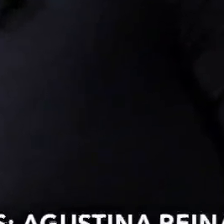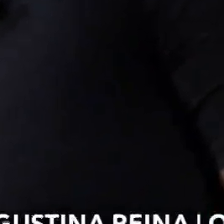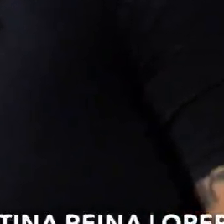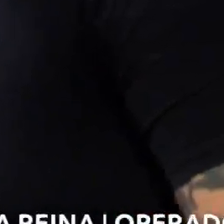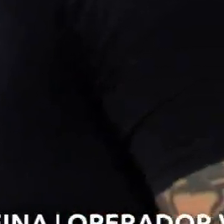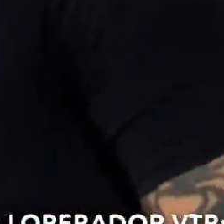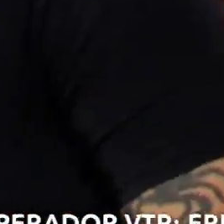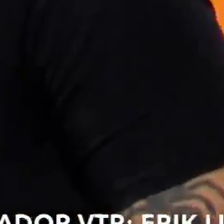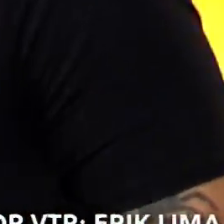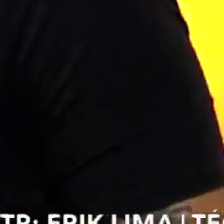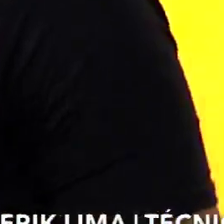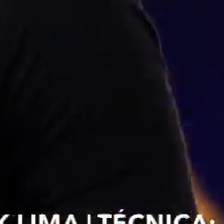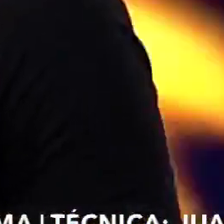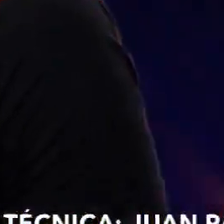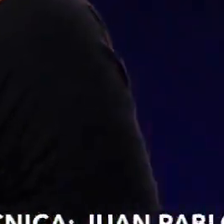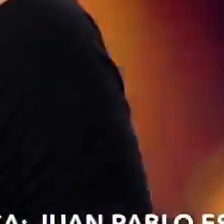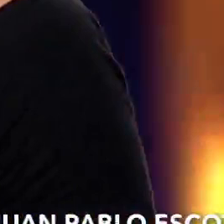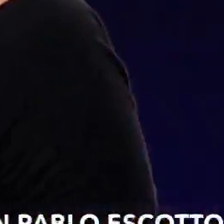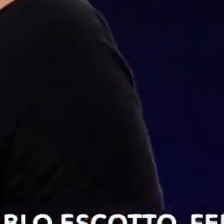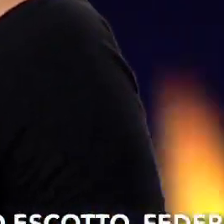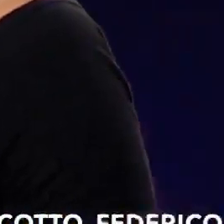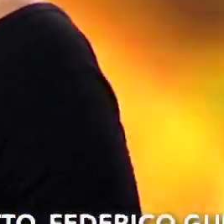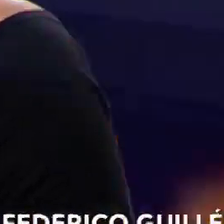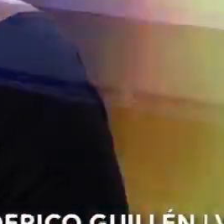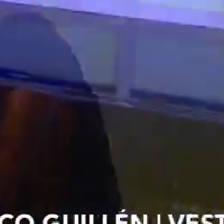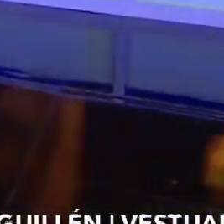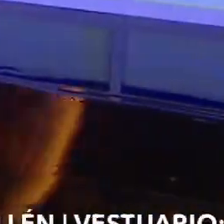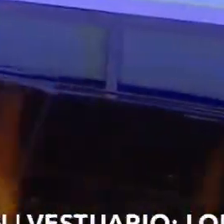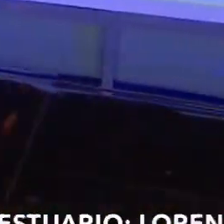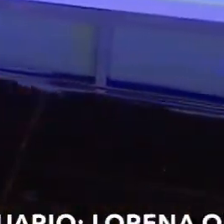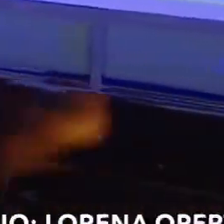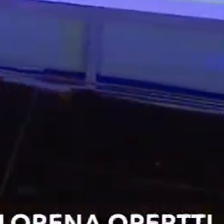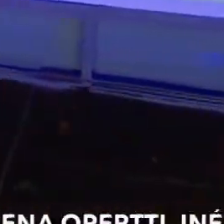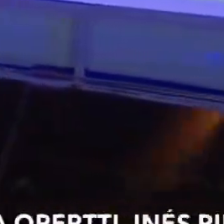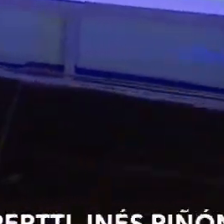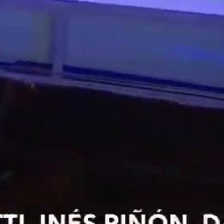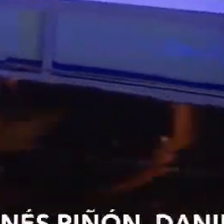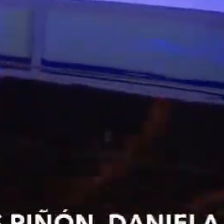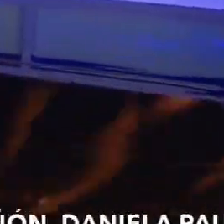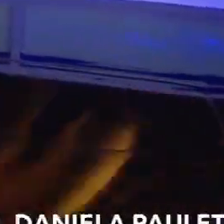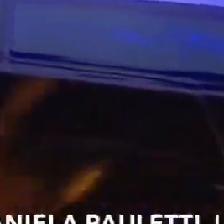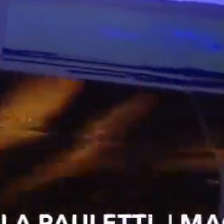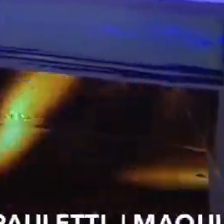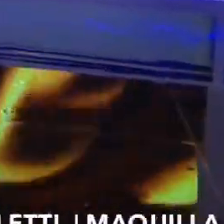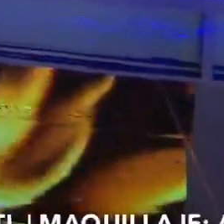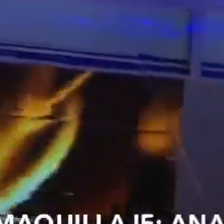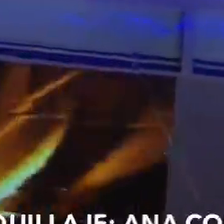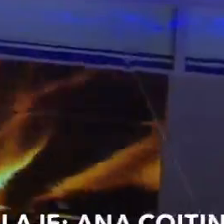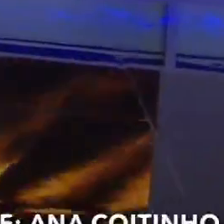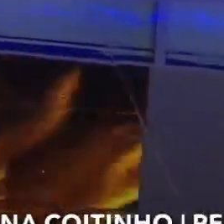A tus pies la marea te va a